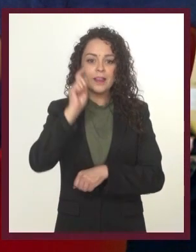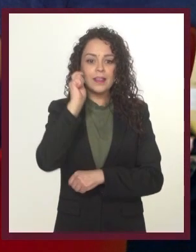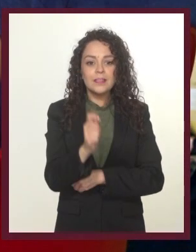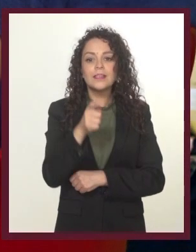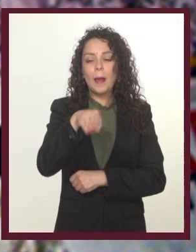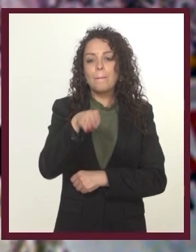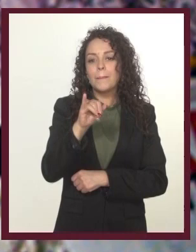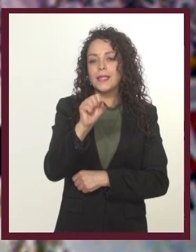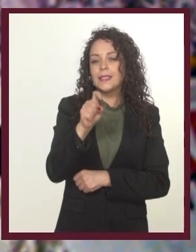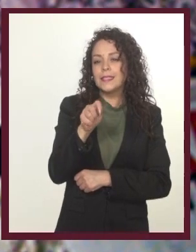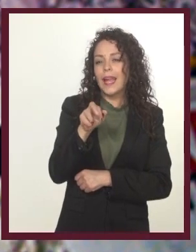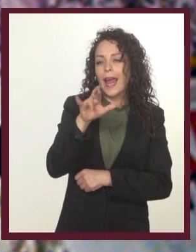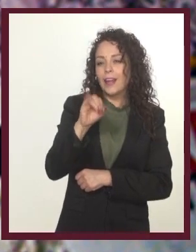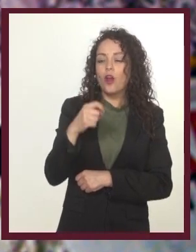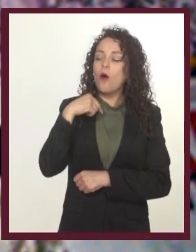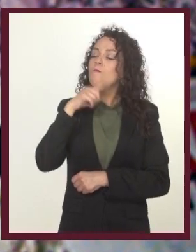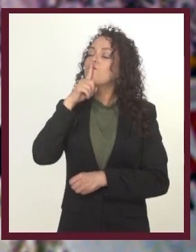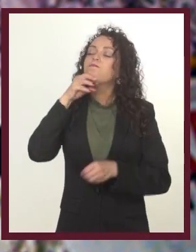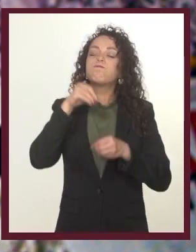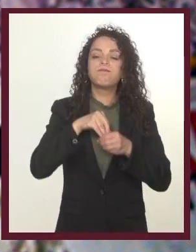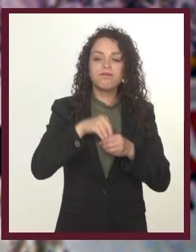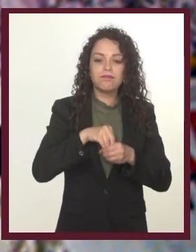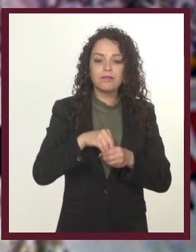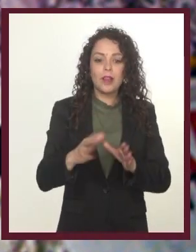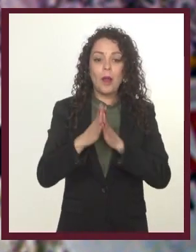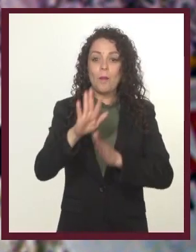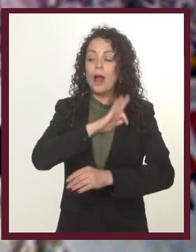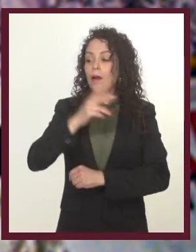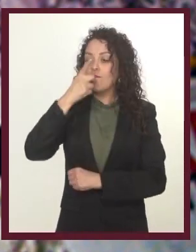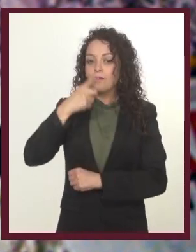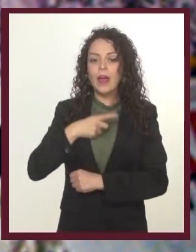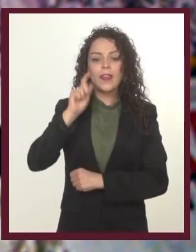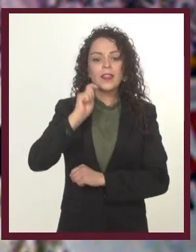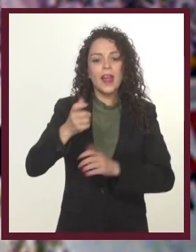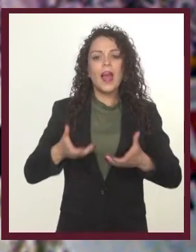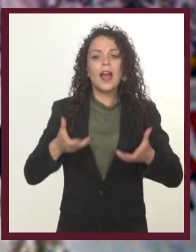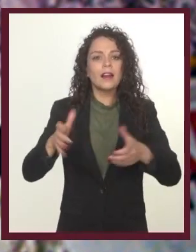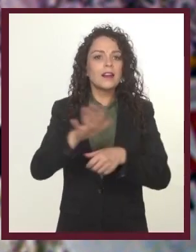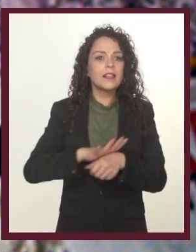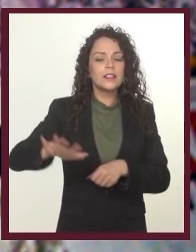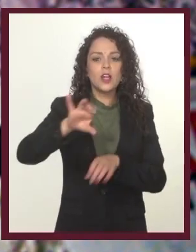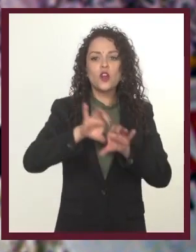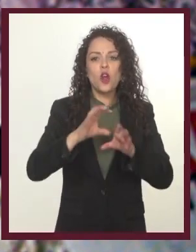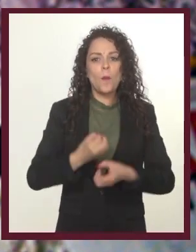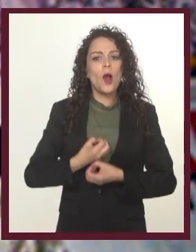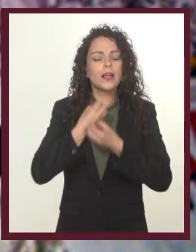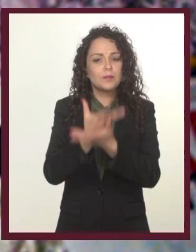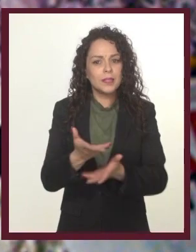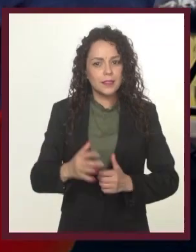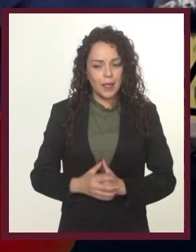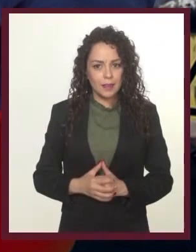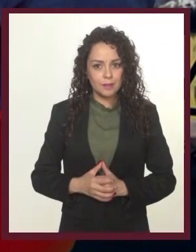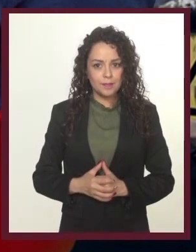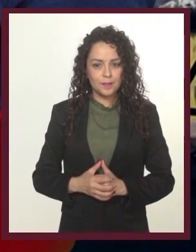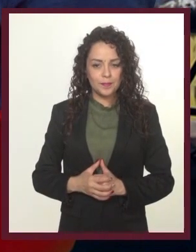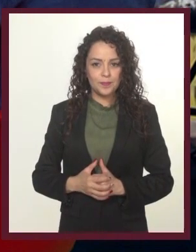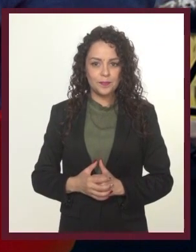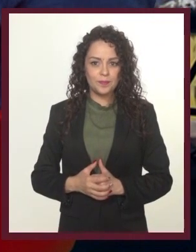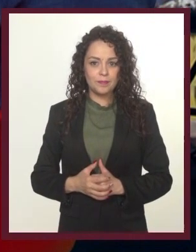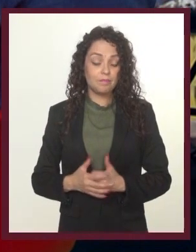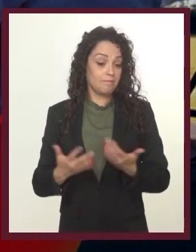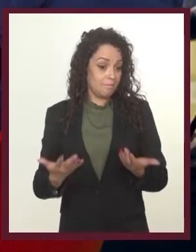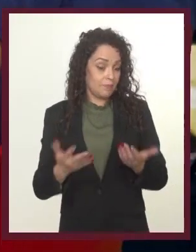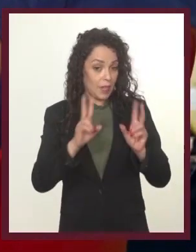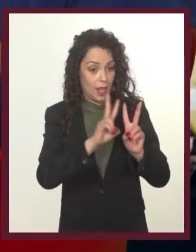misterio. ¿Nos puede decir cuál es su postura frente a esto del espacio público y de cómo nos expresamos en él?